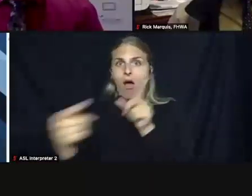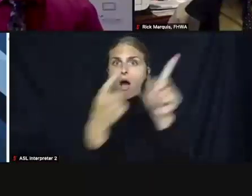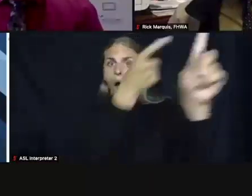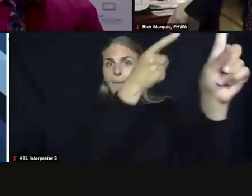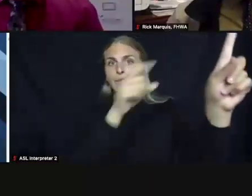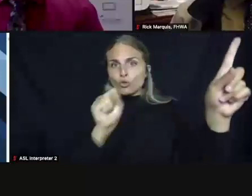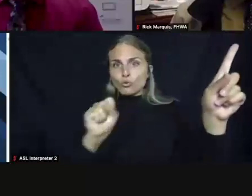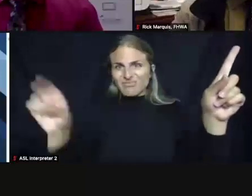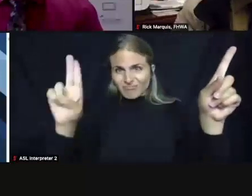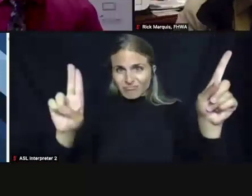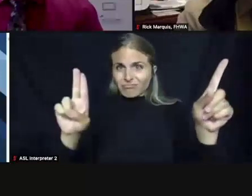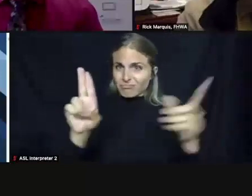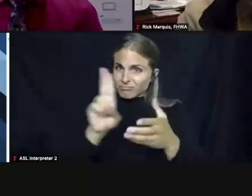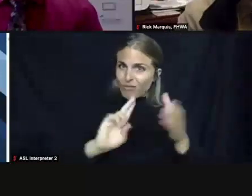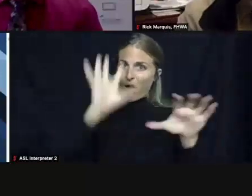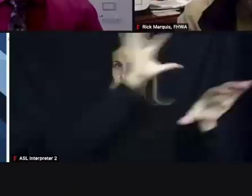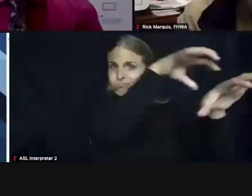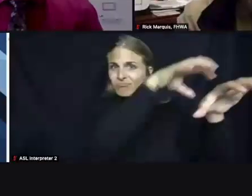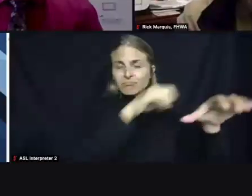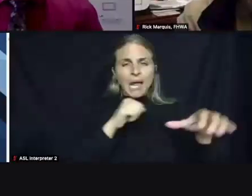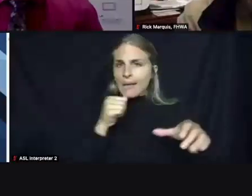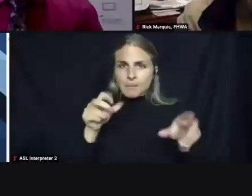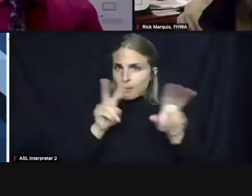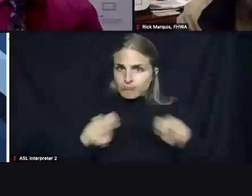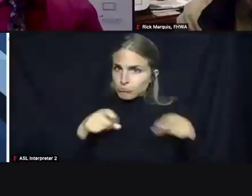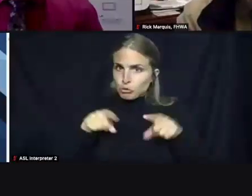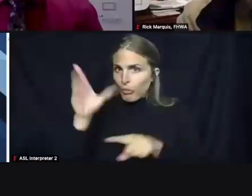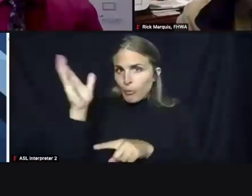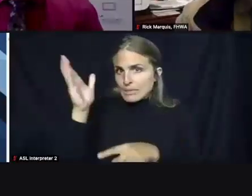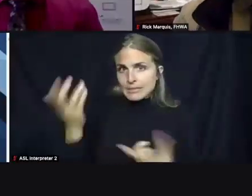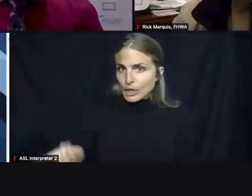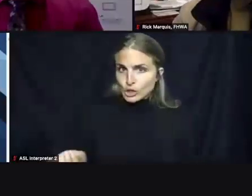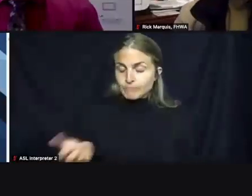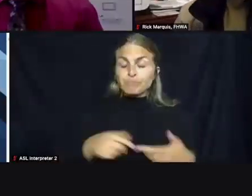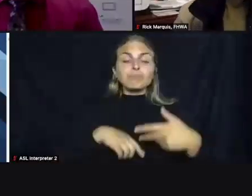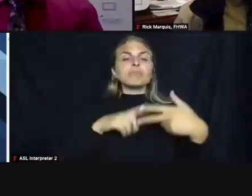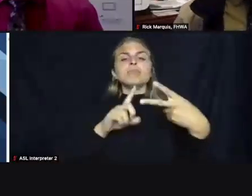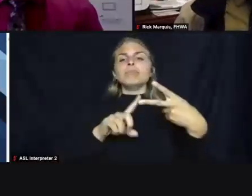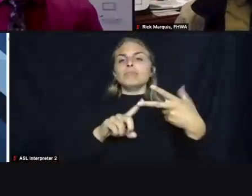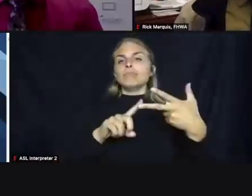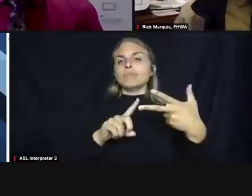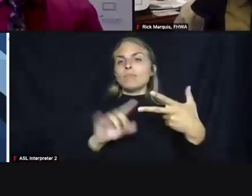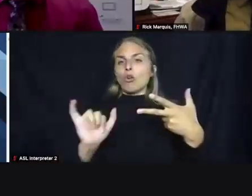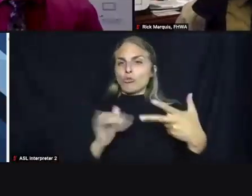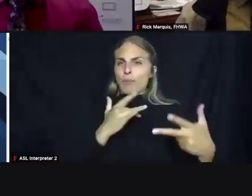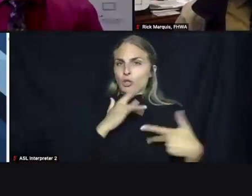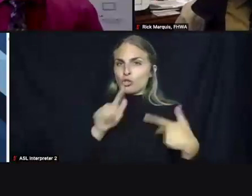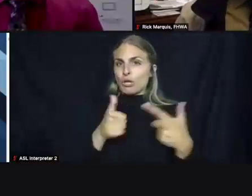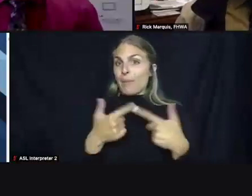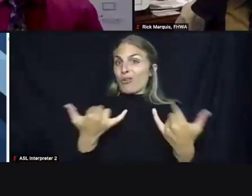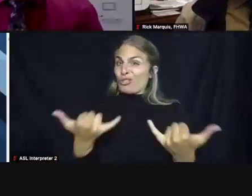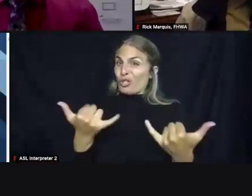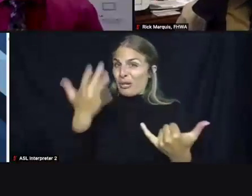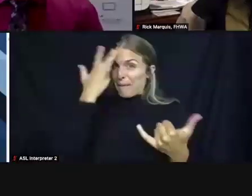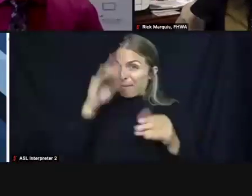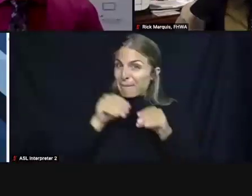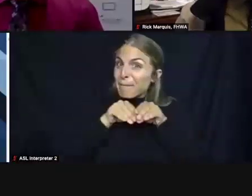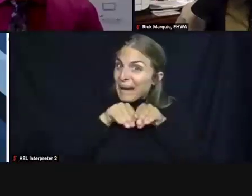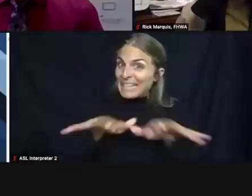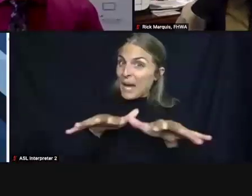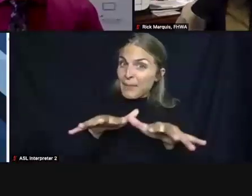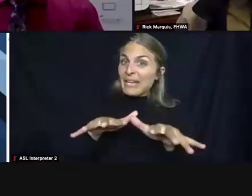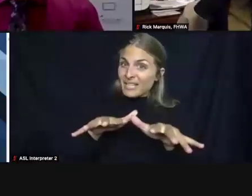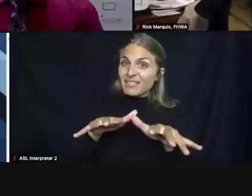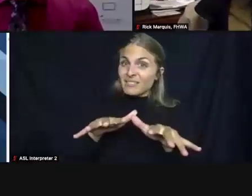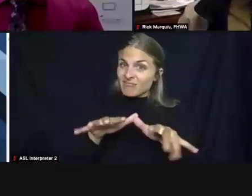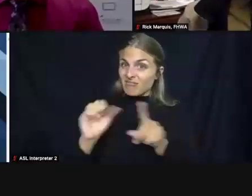bajando a Syracuse University. No han examinado estos puntos durante su presentación. Estoy preocupada